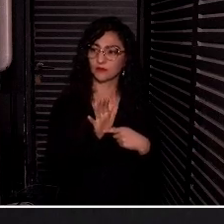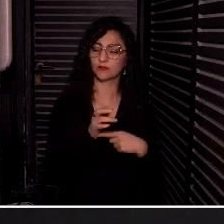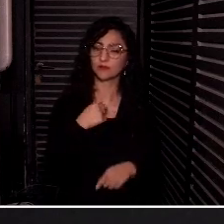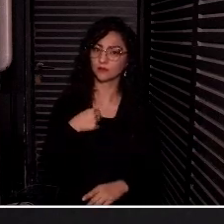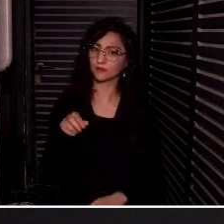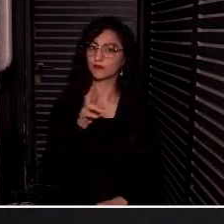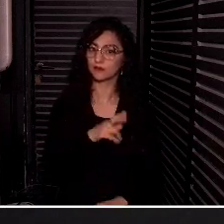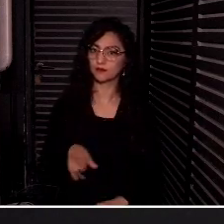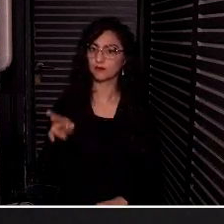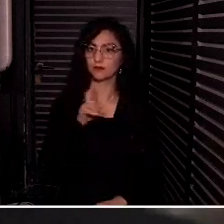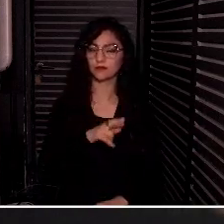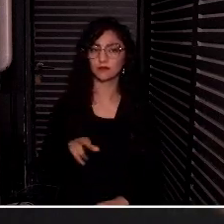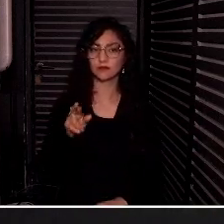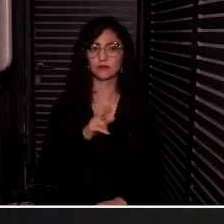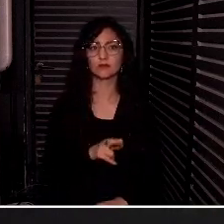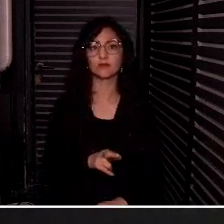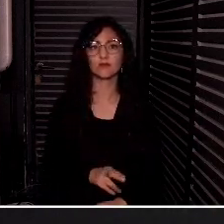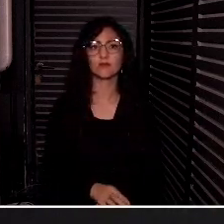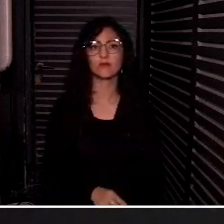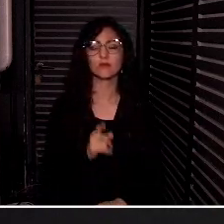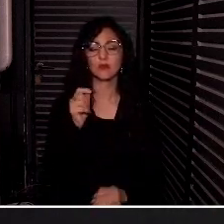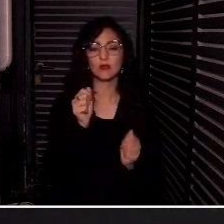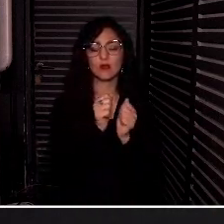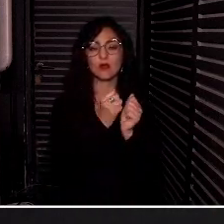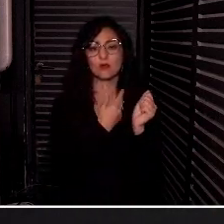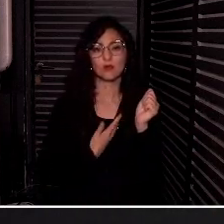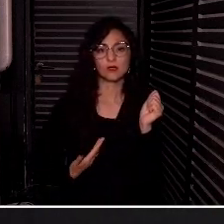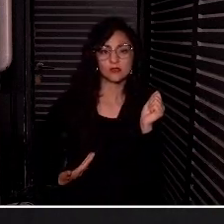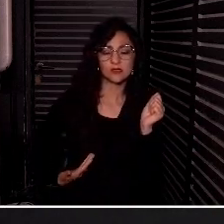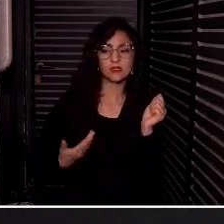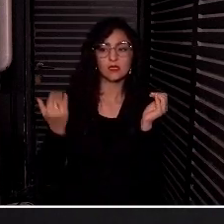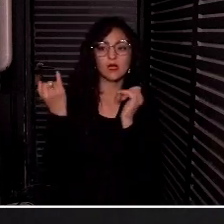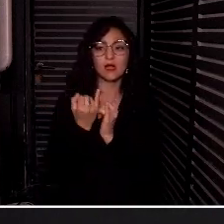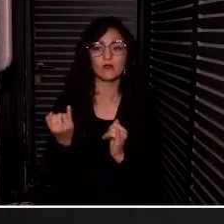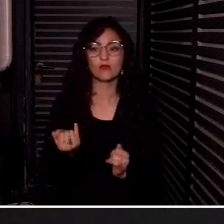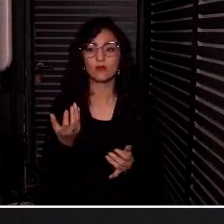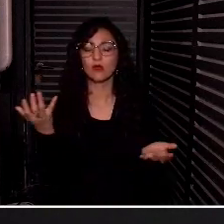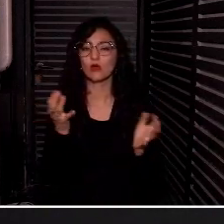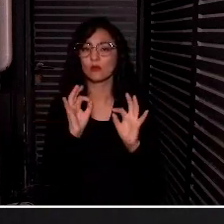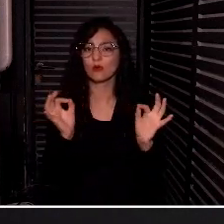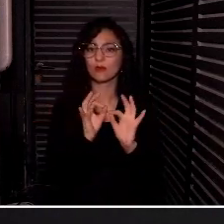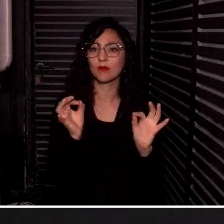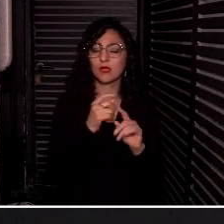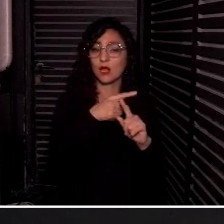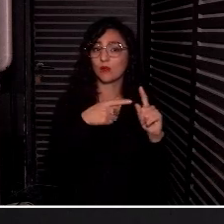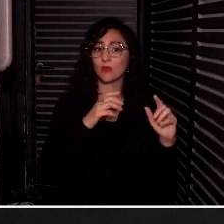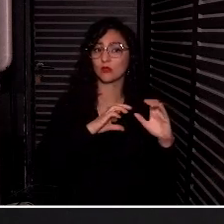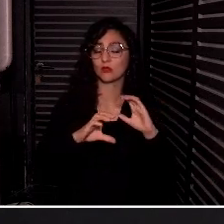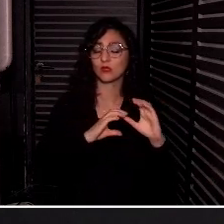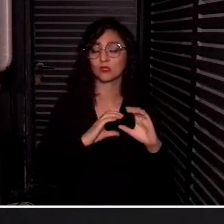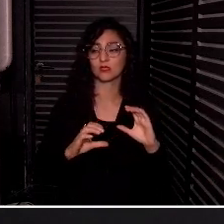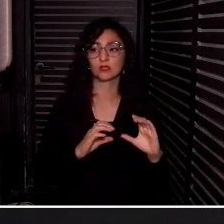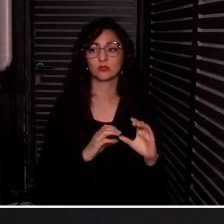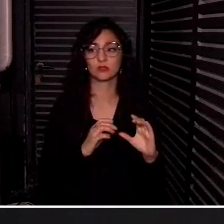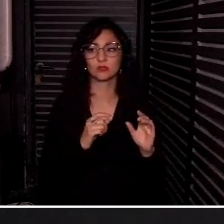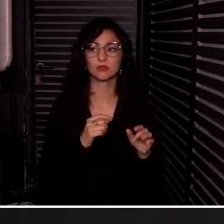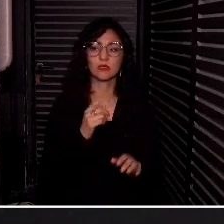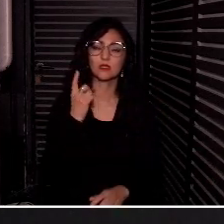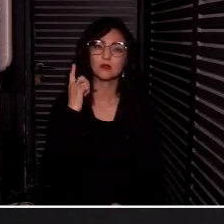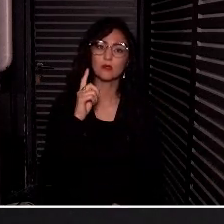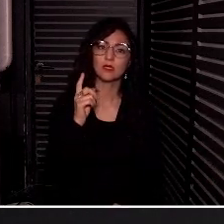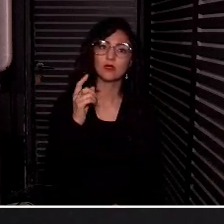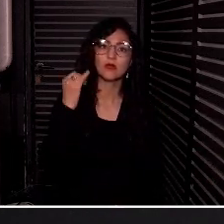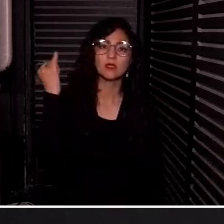sin necesariamente ponerle piso mi presidente respecto a la forma en como se refería a los medios pero eh Independencia y